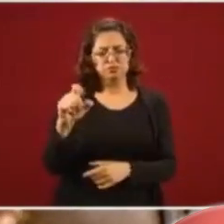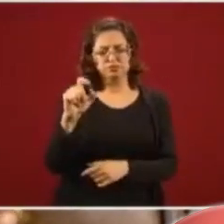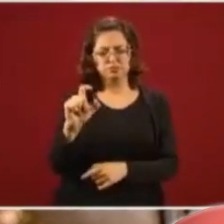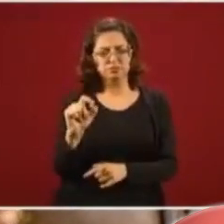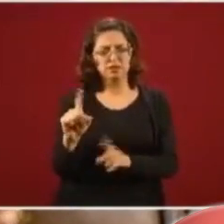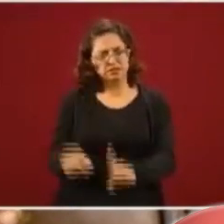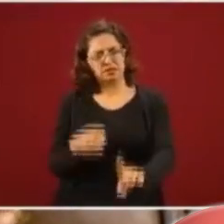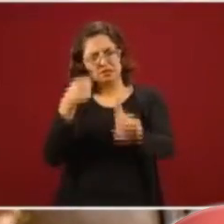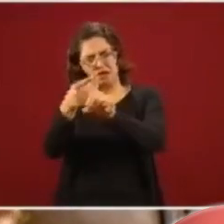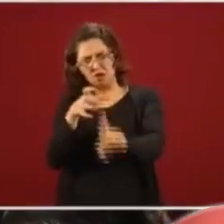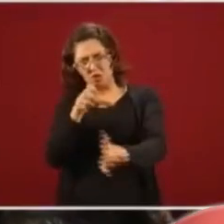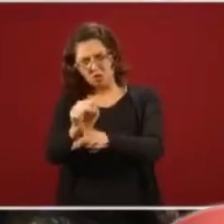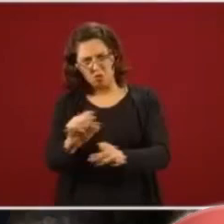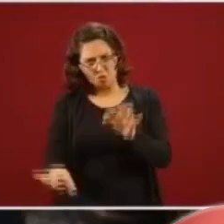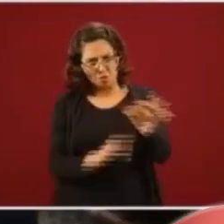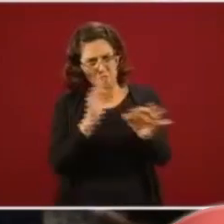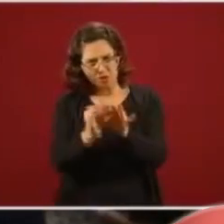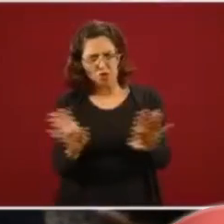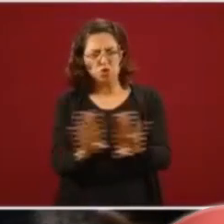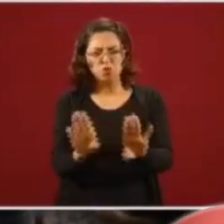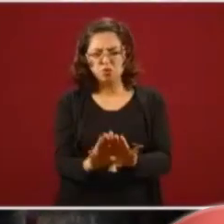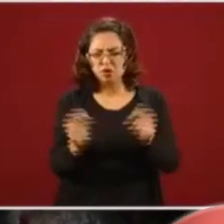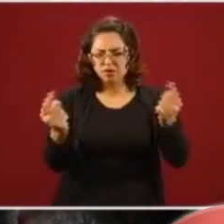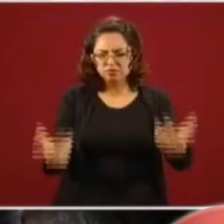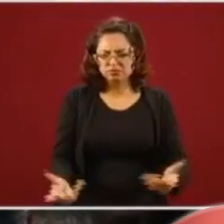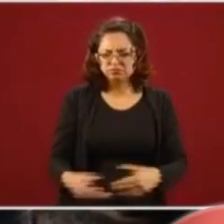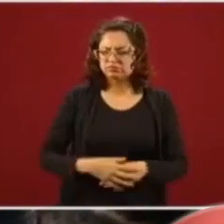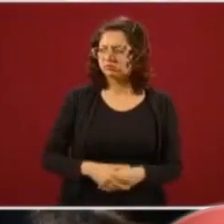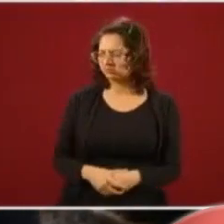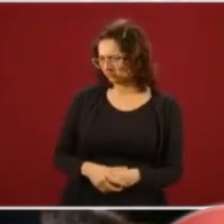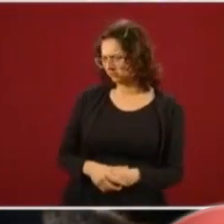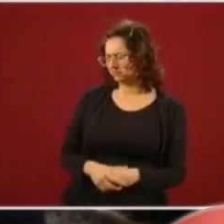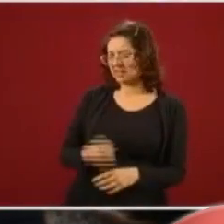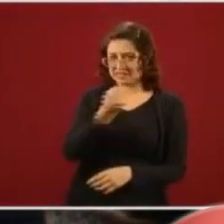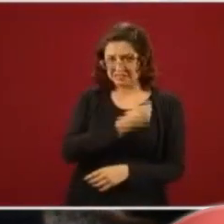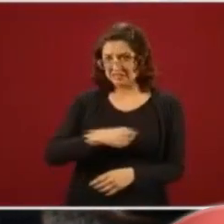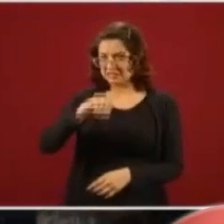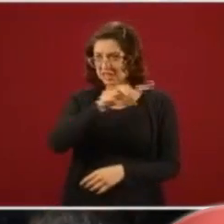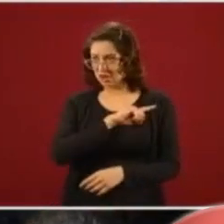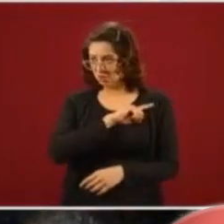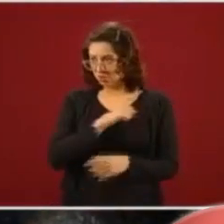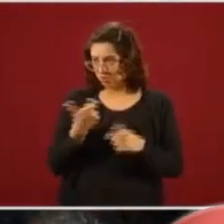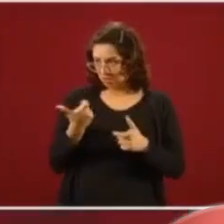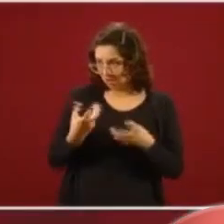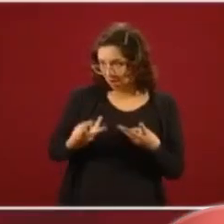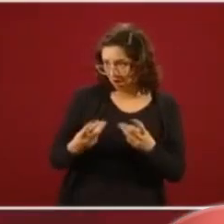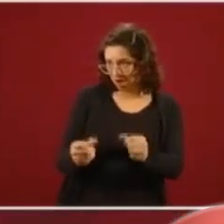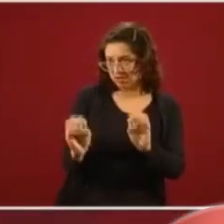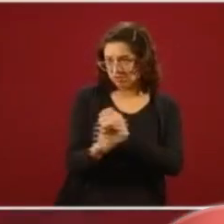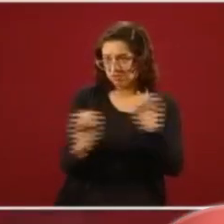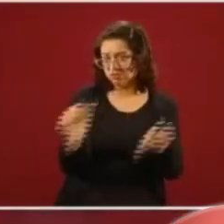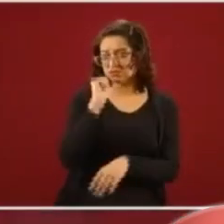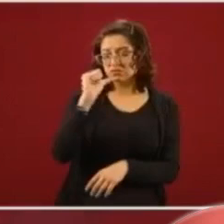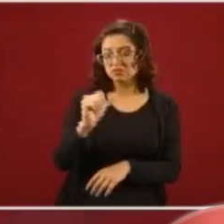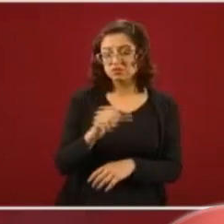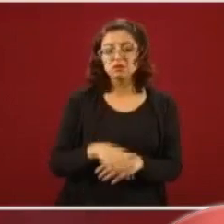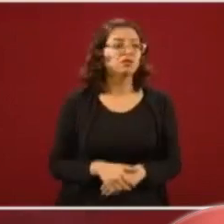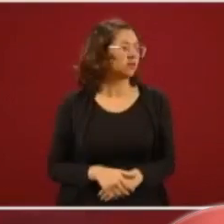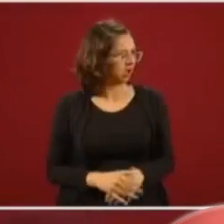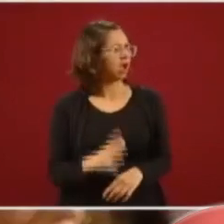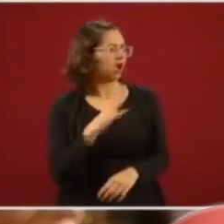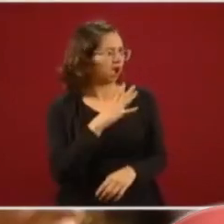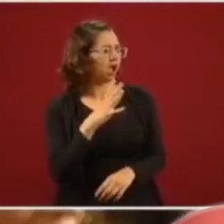cumplir su visión. Bueno, primero no hay subejercicio en salud. Es que sí hay, de acuerdo a los datos